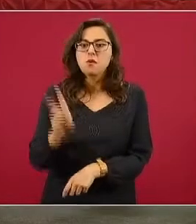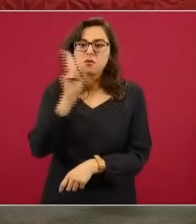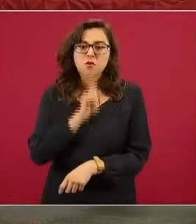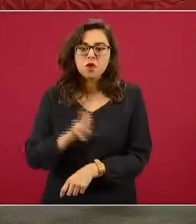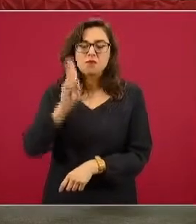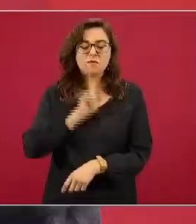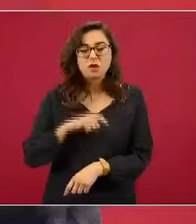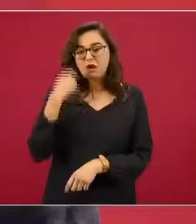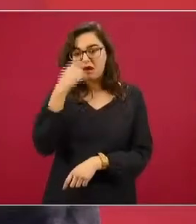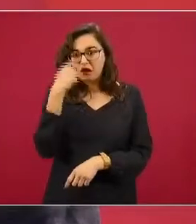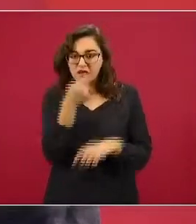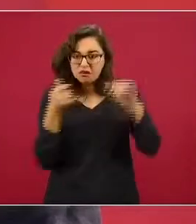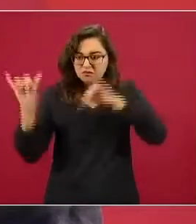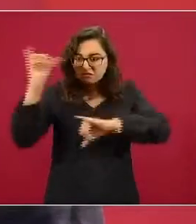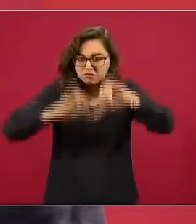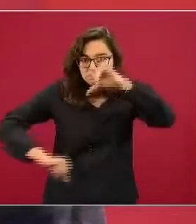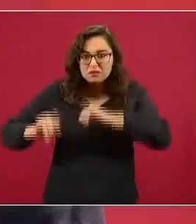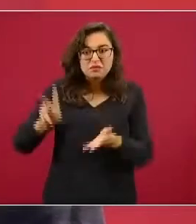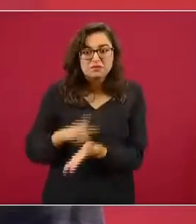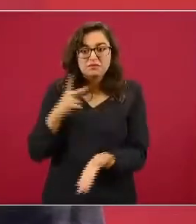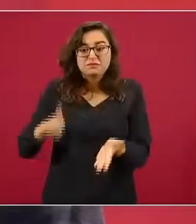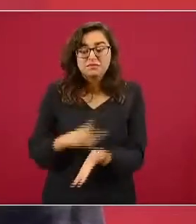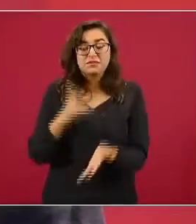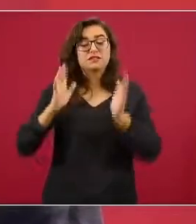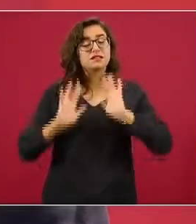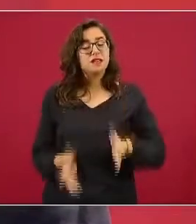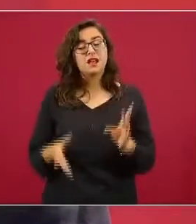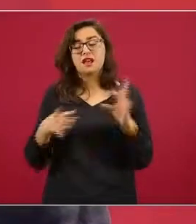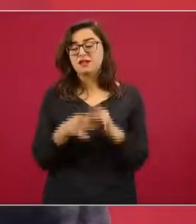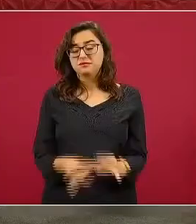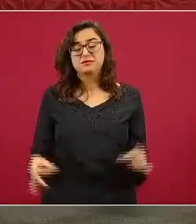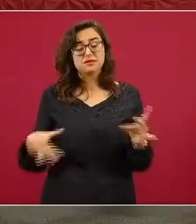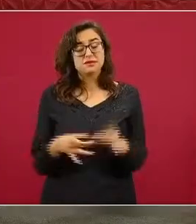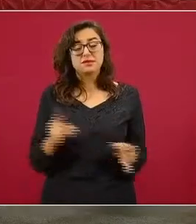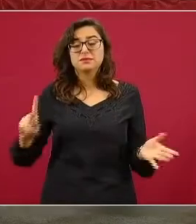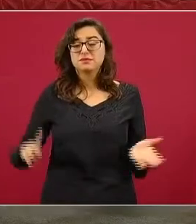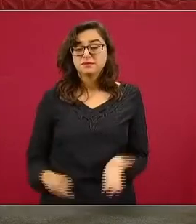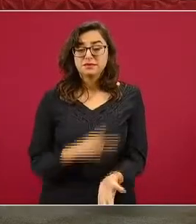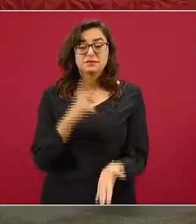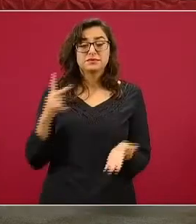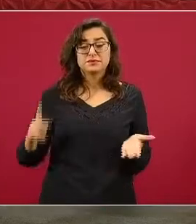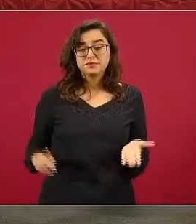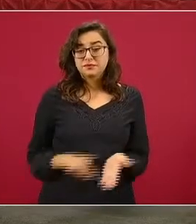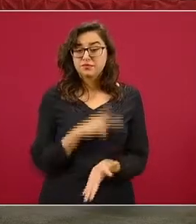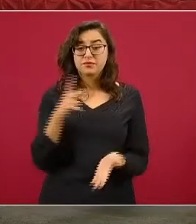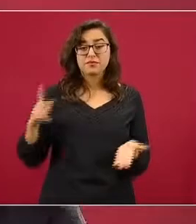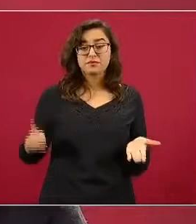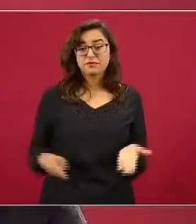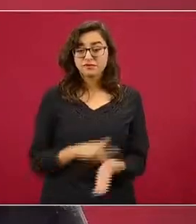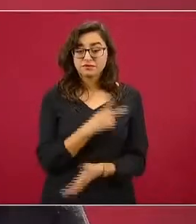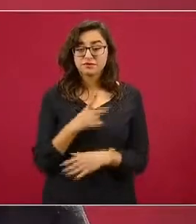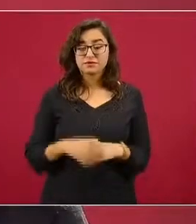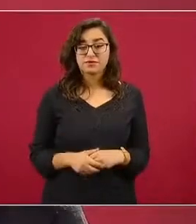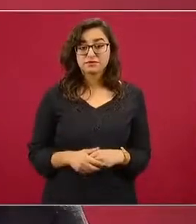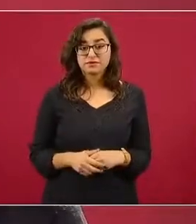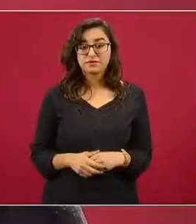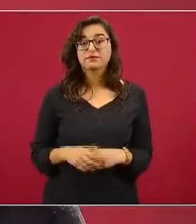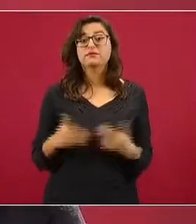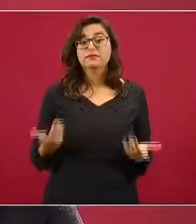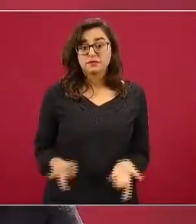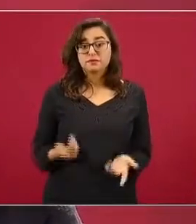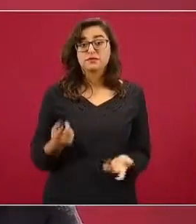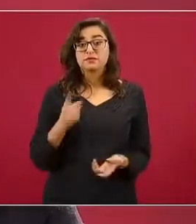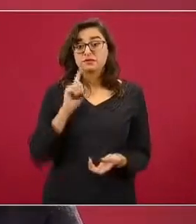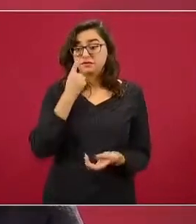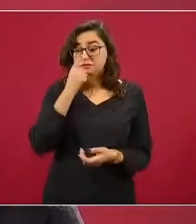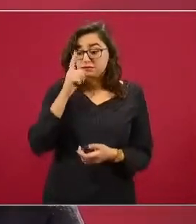Hemos comentado ampliamente la utilidad de las pruebas y la importancia de que las pruebas sean un instrumento que guíe las